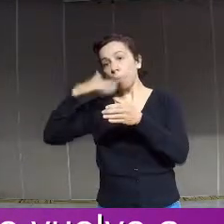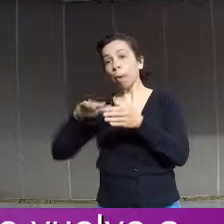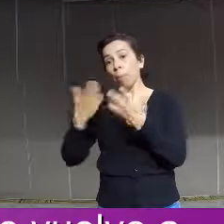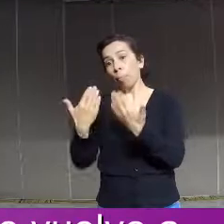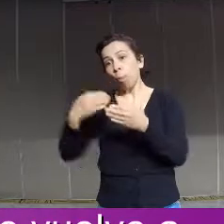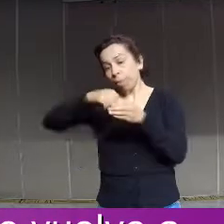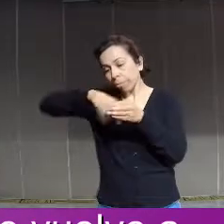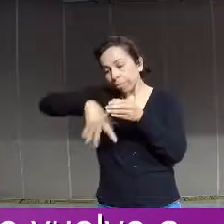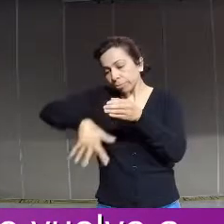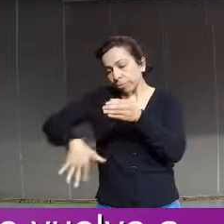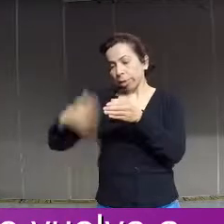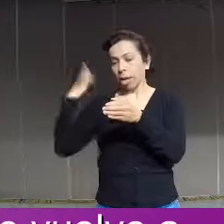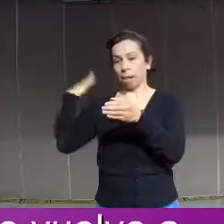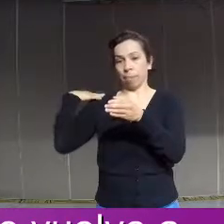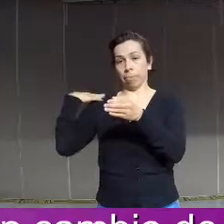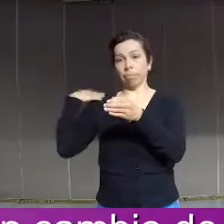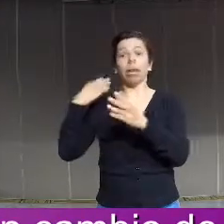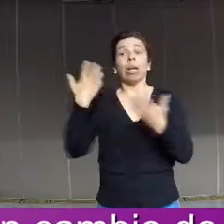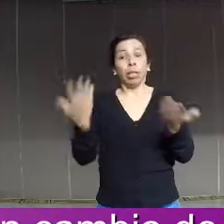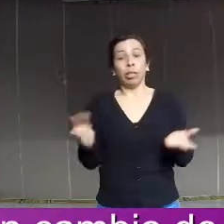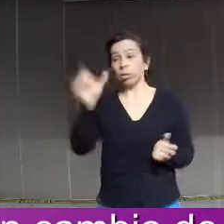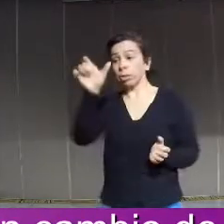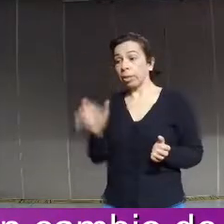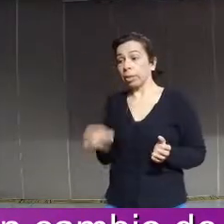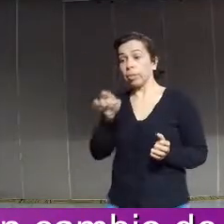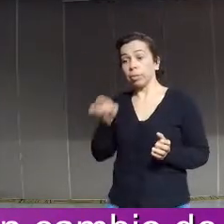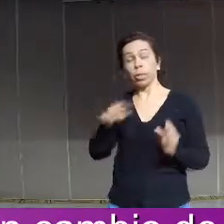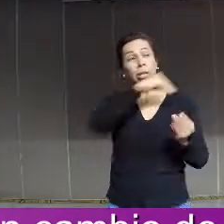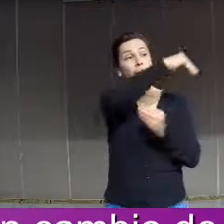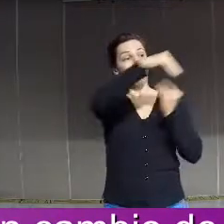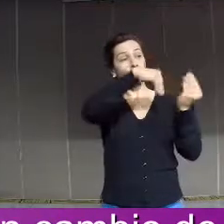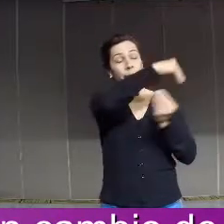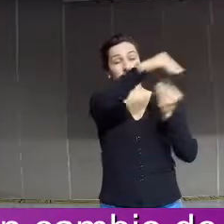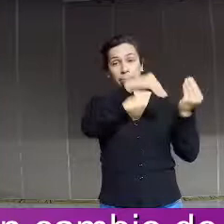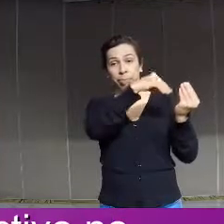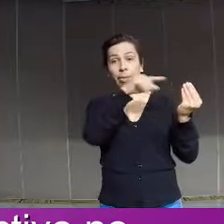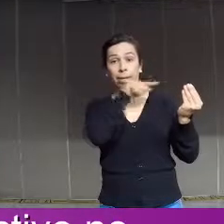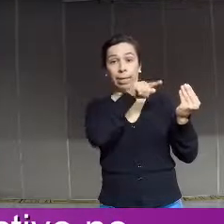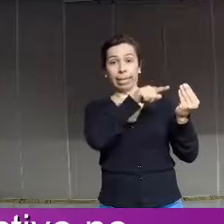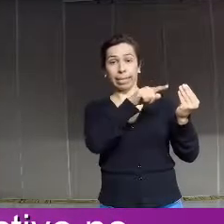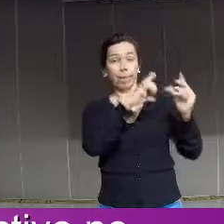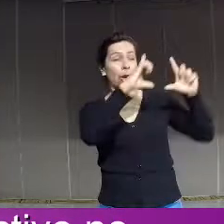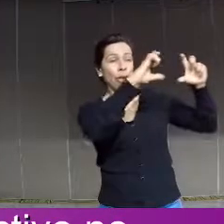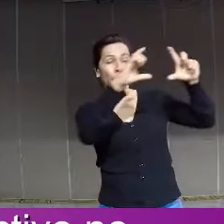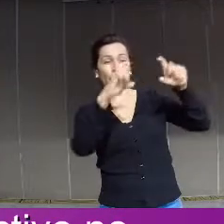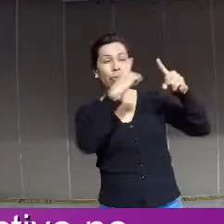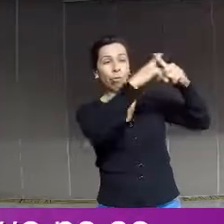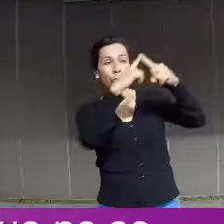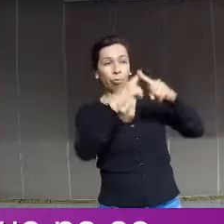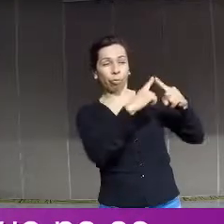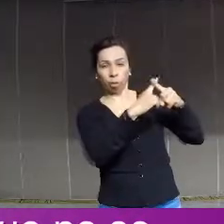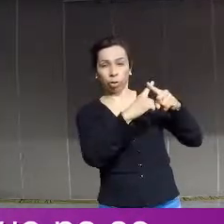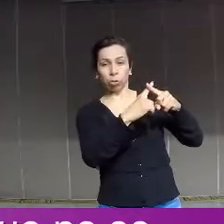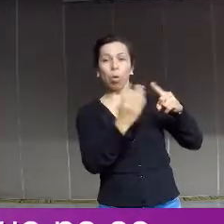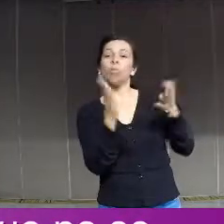Por eso es importante explicarle a la familia cuando los papás traen un estudio de videodeglución, que muchas veces el médico le dijo,